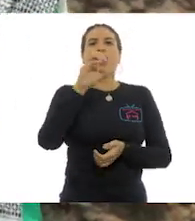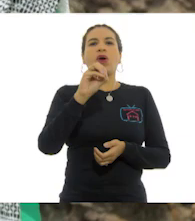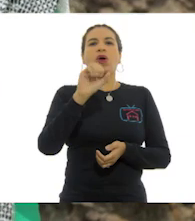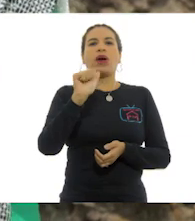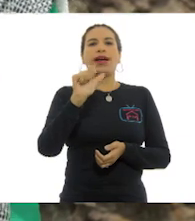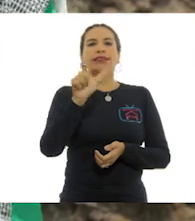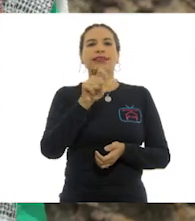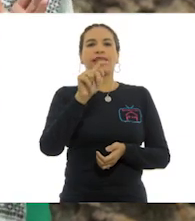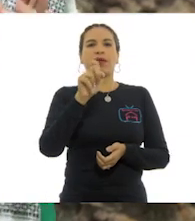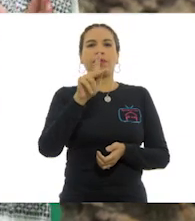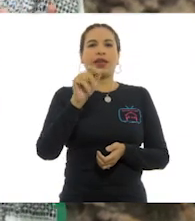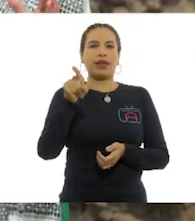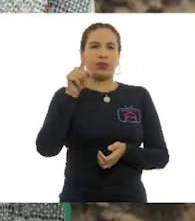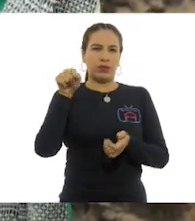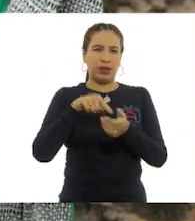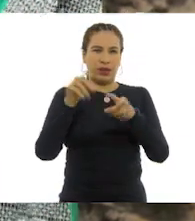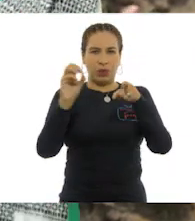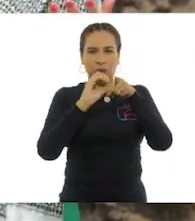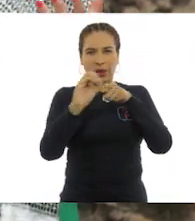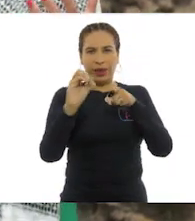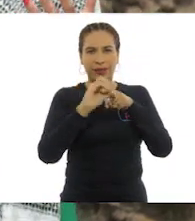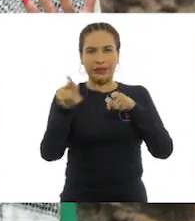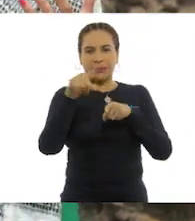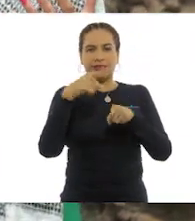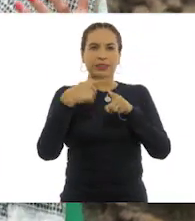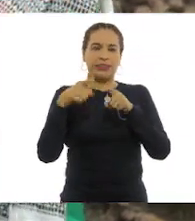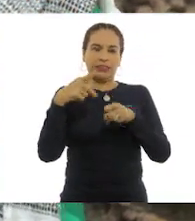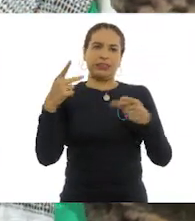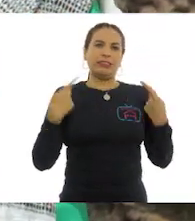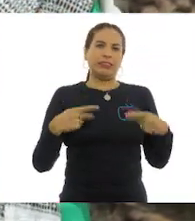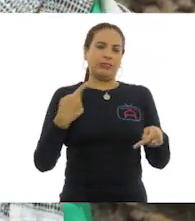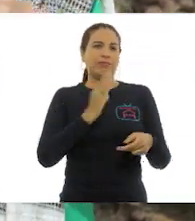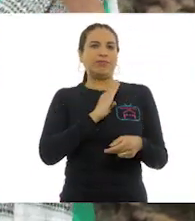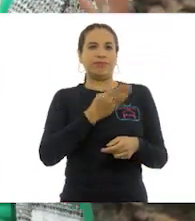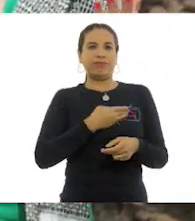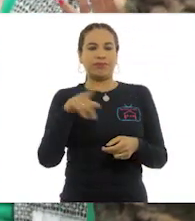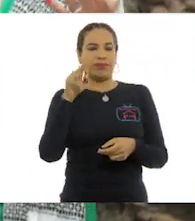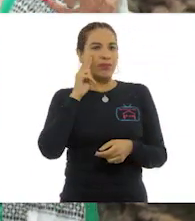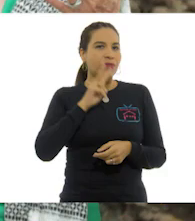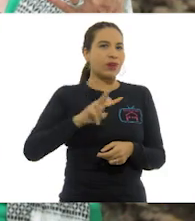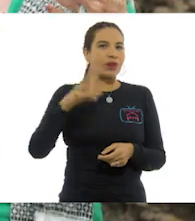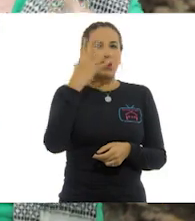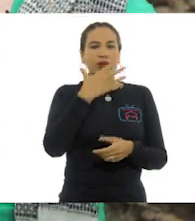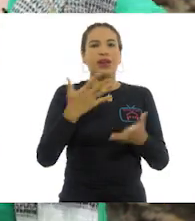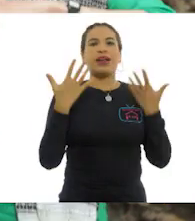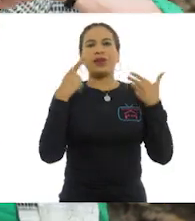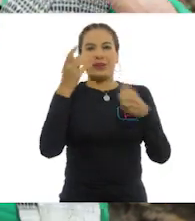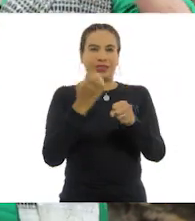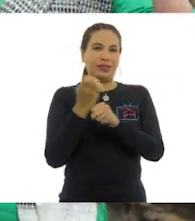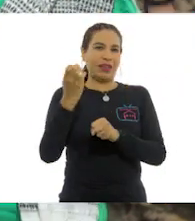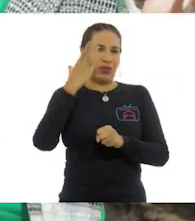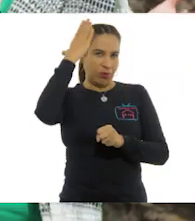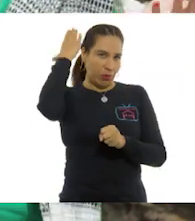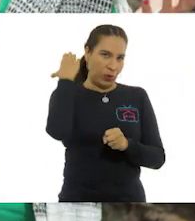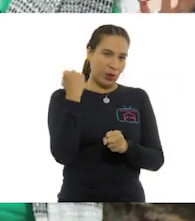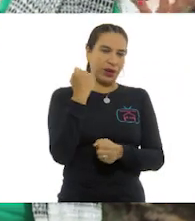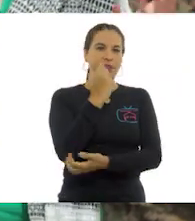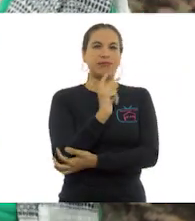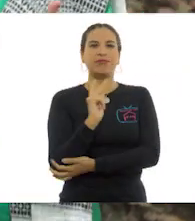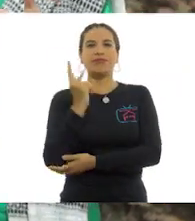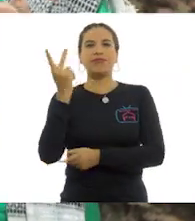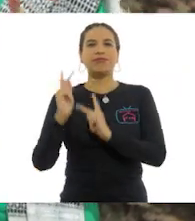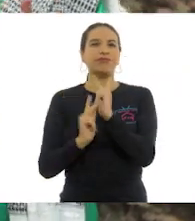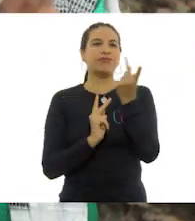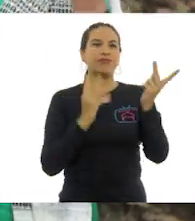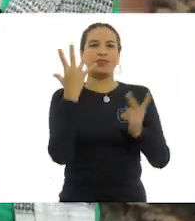que también fue muy comentado por los cronistas españoles. Porque imagínense, con ese clima del estado de Morelos, pues las plantas tuvieron una